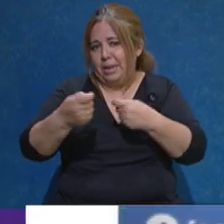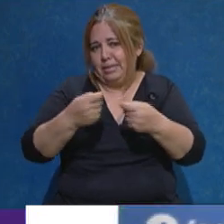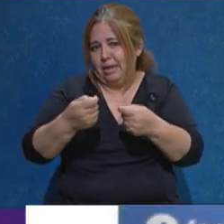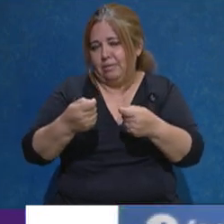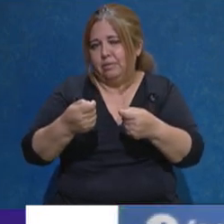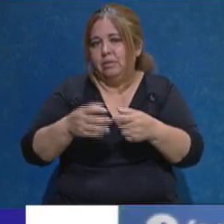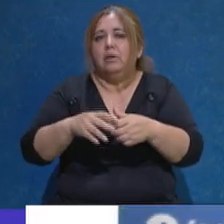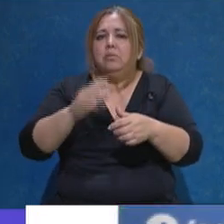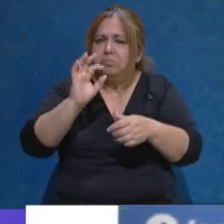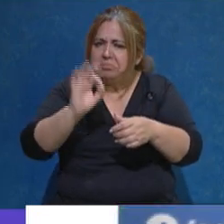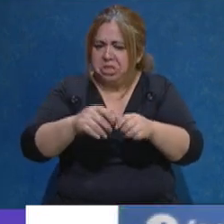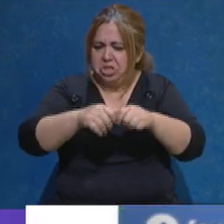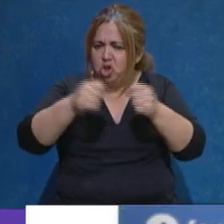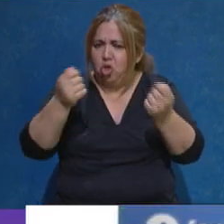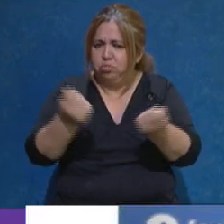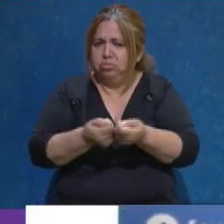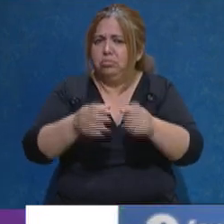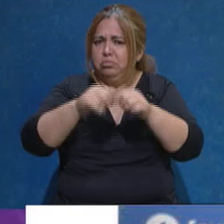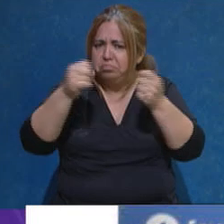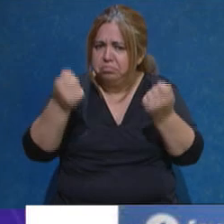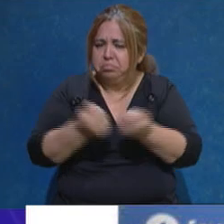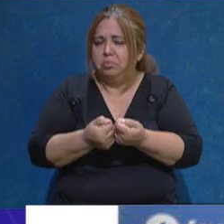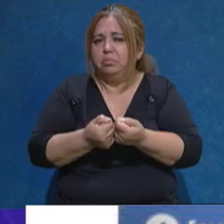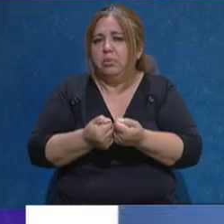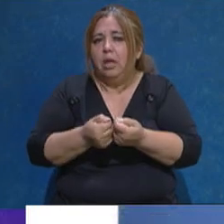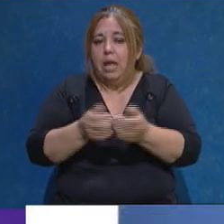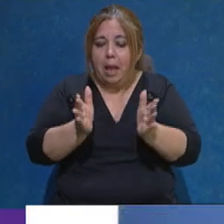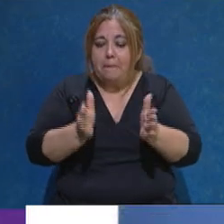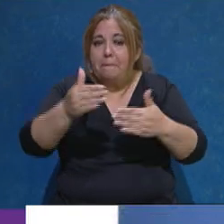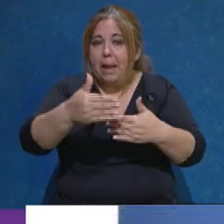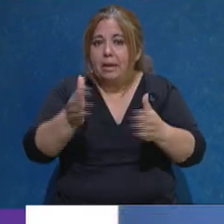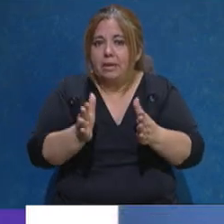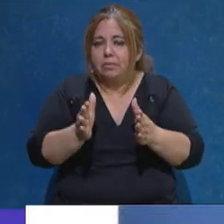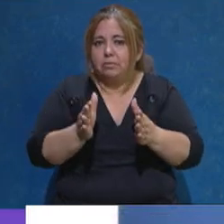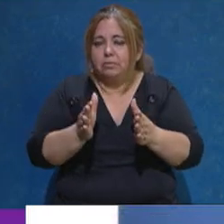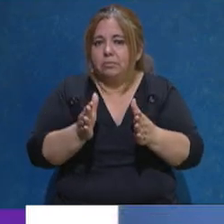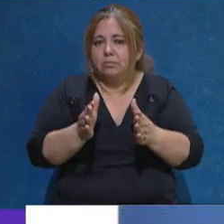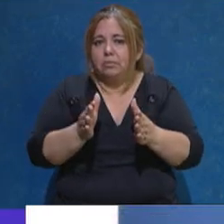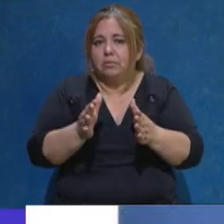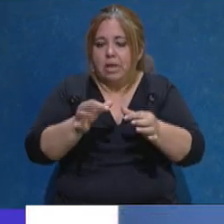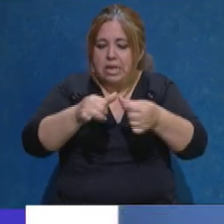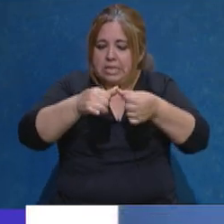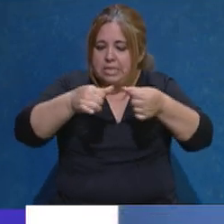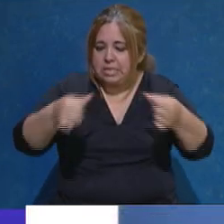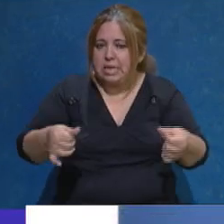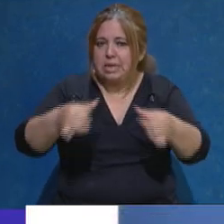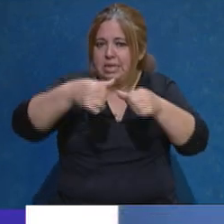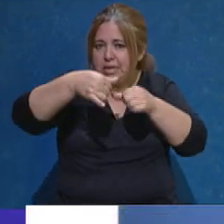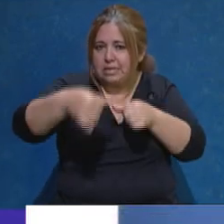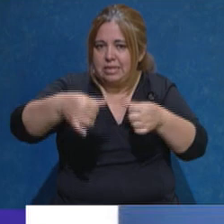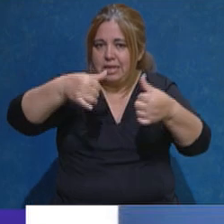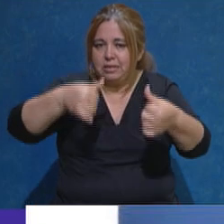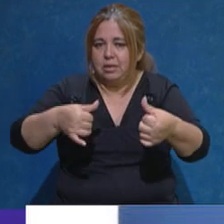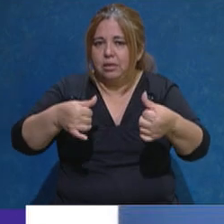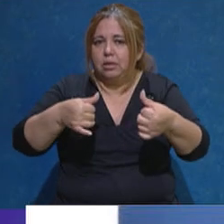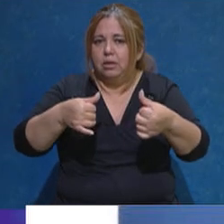inclusive cada uno de los panes del estupefaciente era cuidadosamente encintado, guardado y